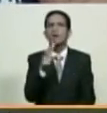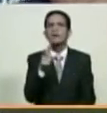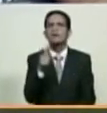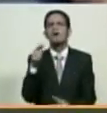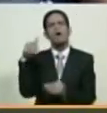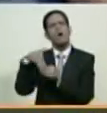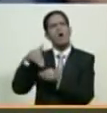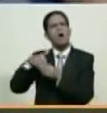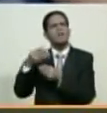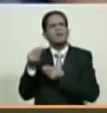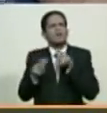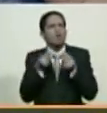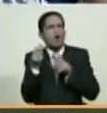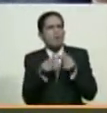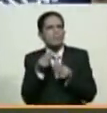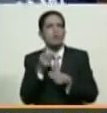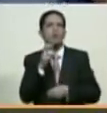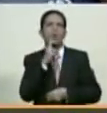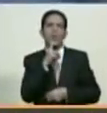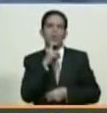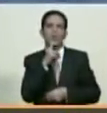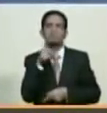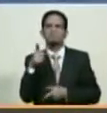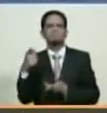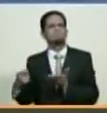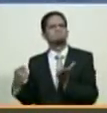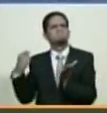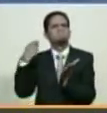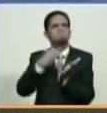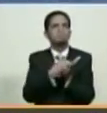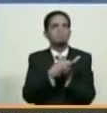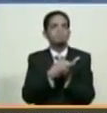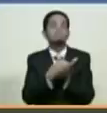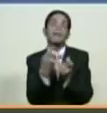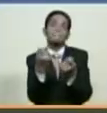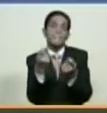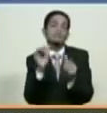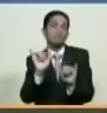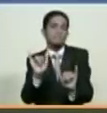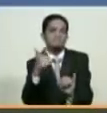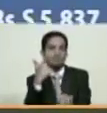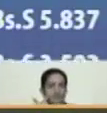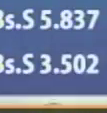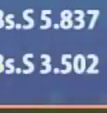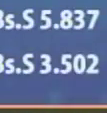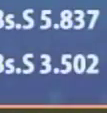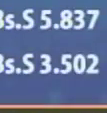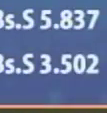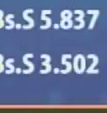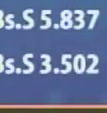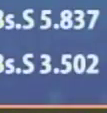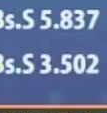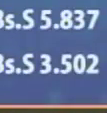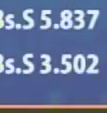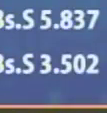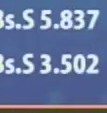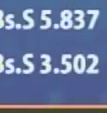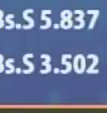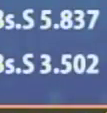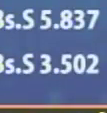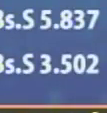oro. ¿A qué precio? Al precio del gramo de oro que esté en el momento que usted adquiera